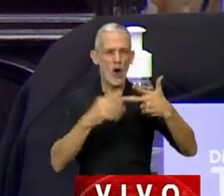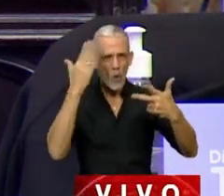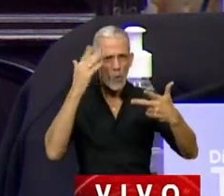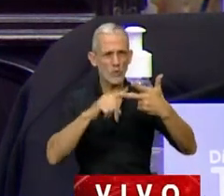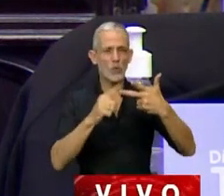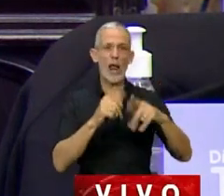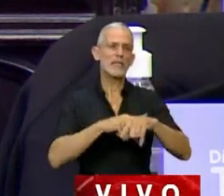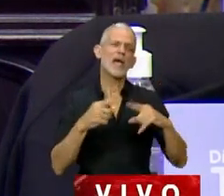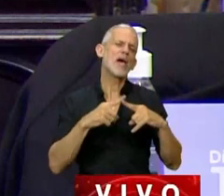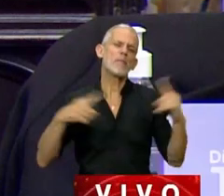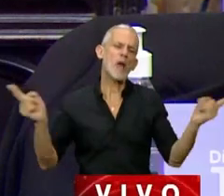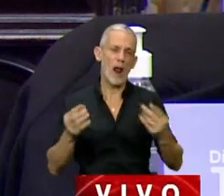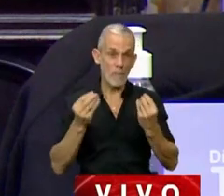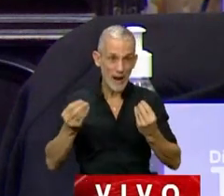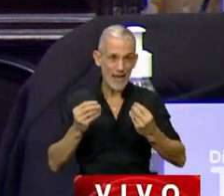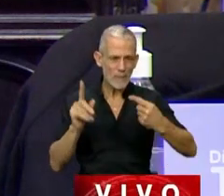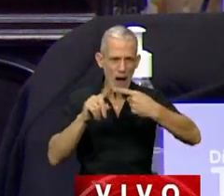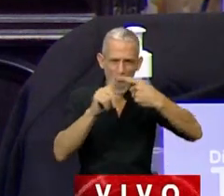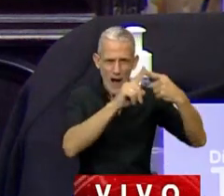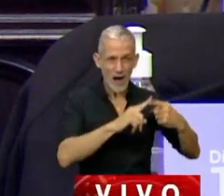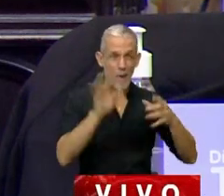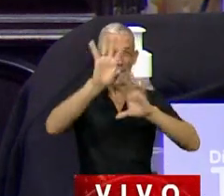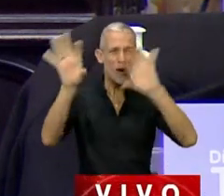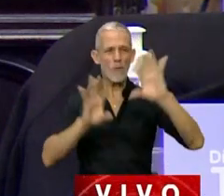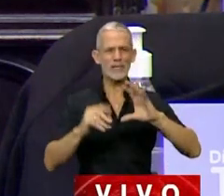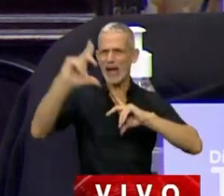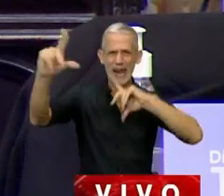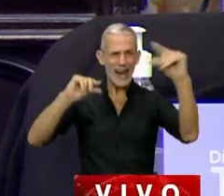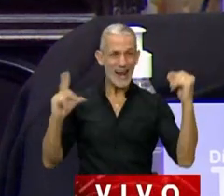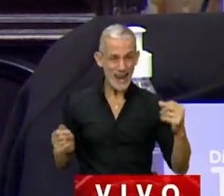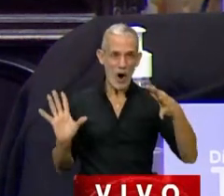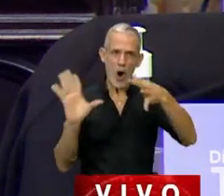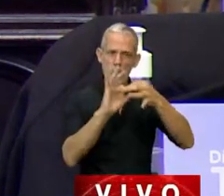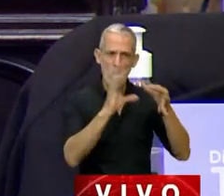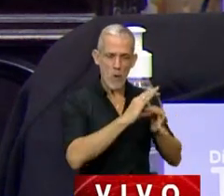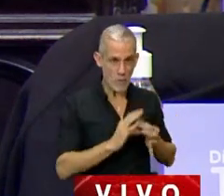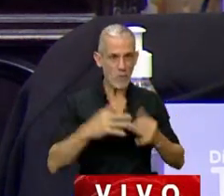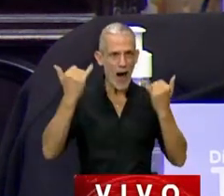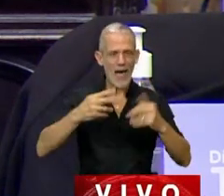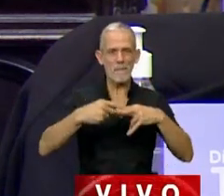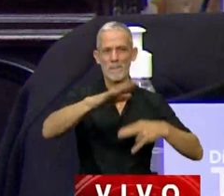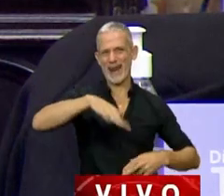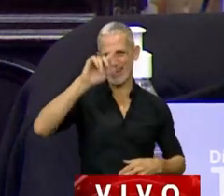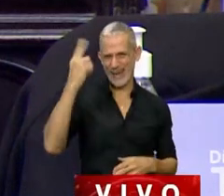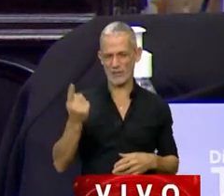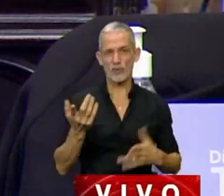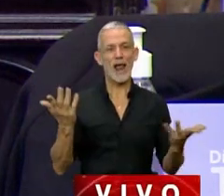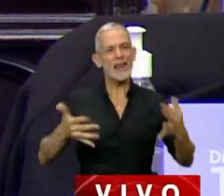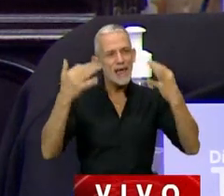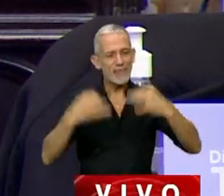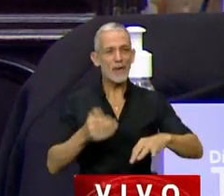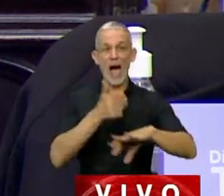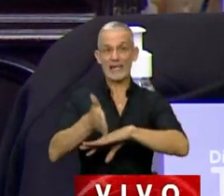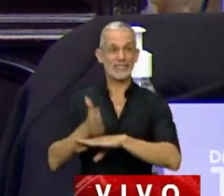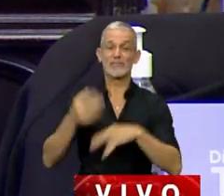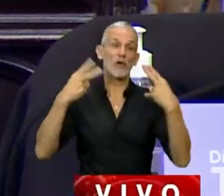sostenidas en el tiempo para que la conectividad de nuestras provincias, de los lugares más recónditos, donde muchas veces encontramos parques nacionales, sean